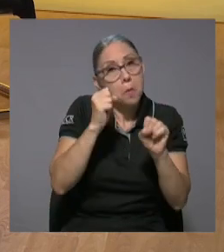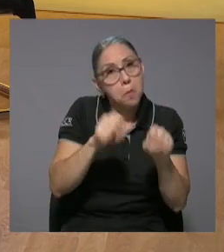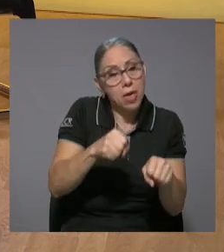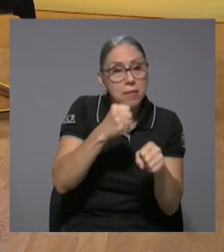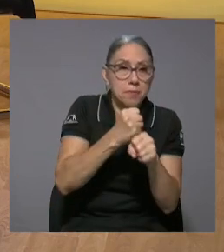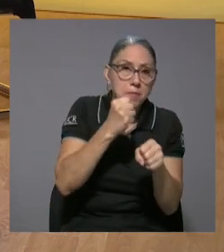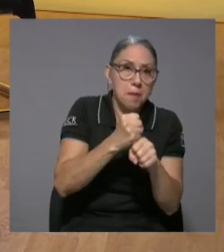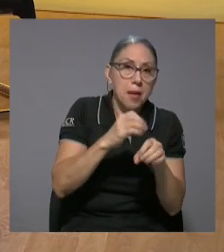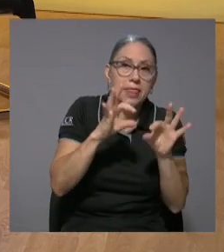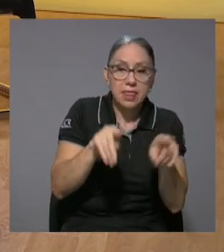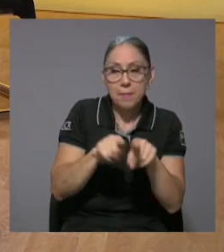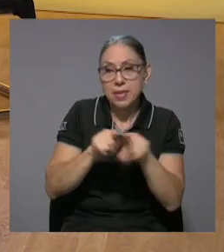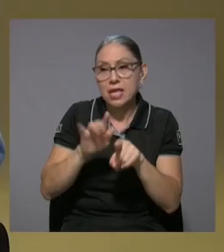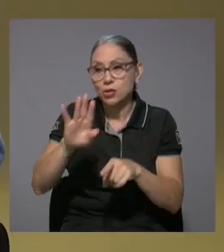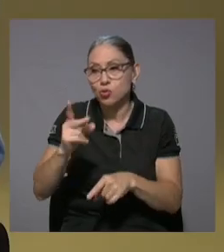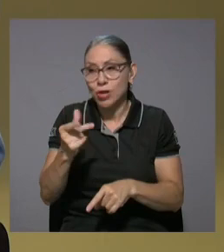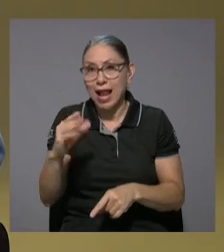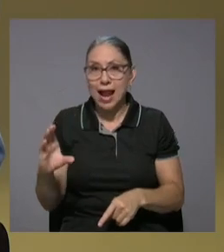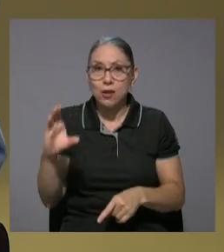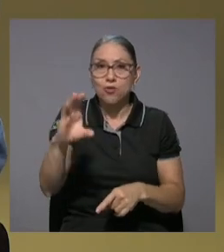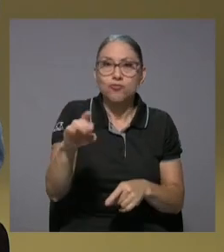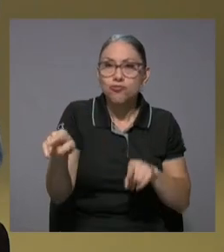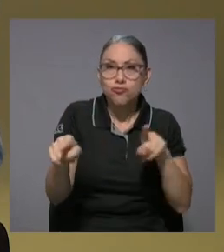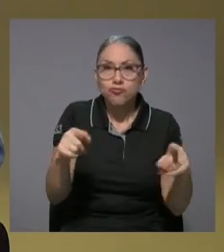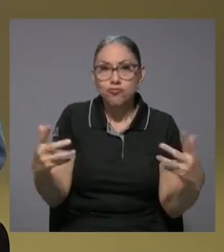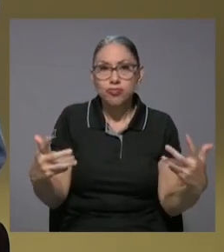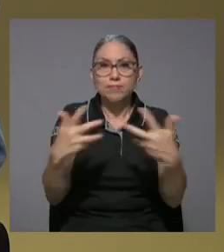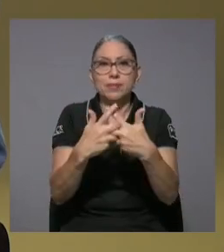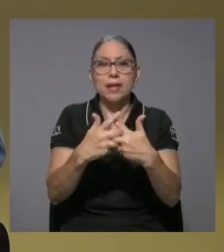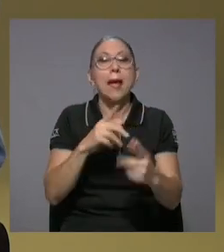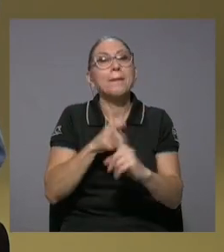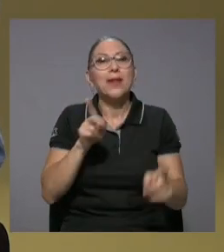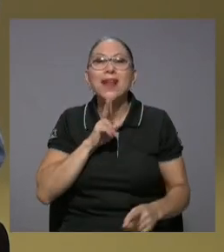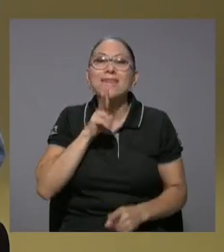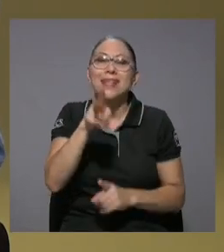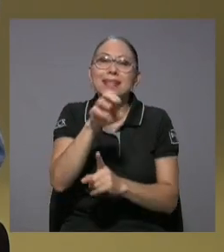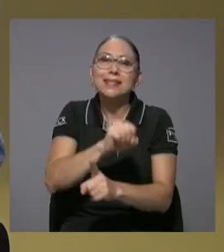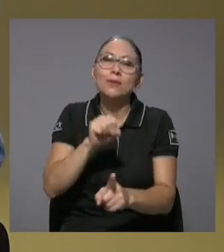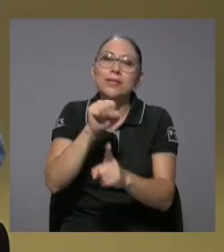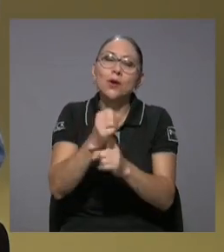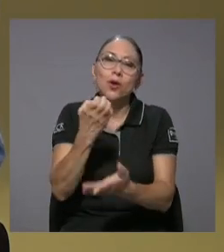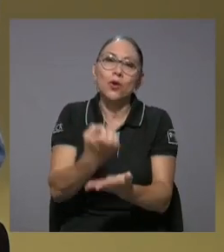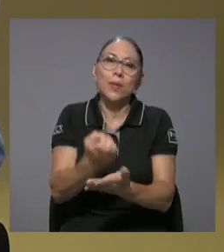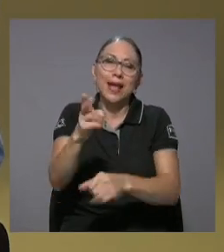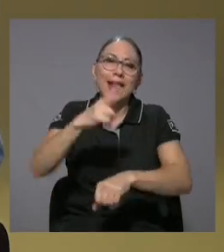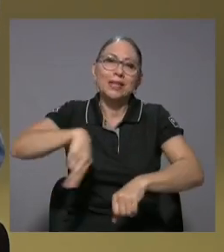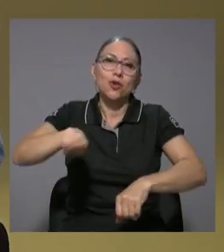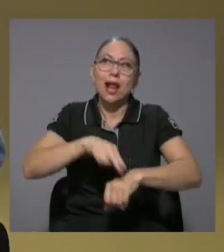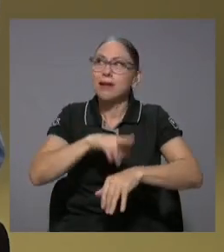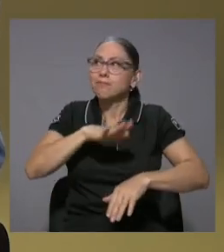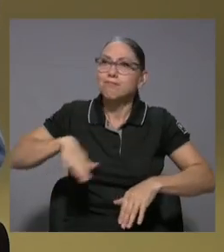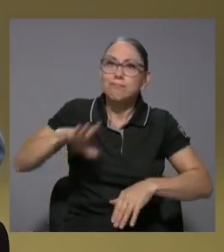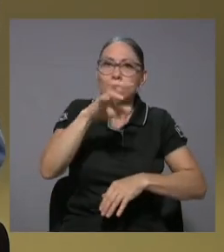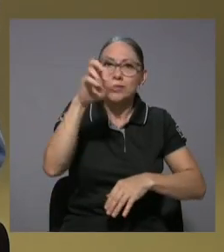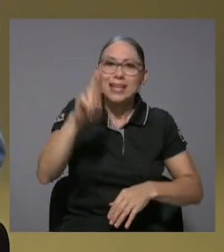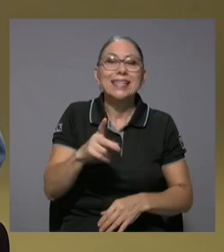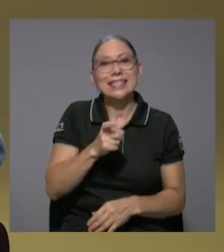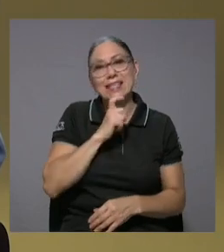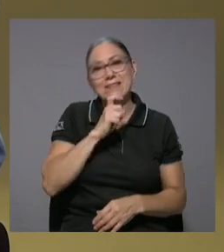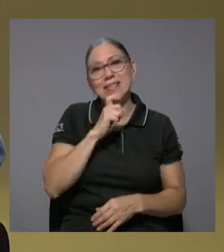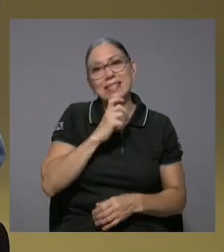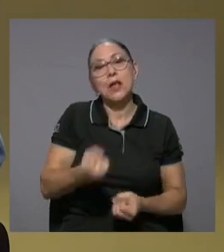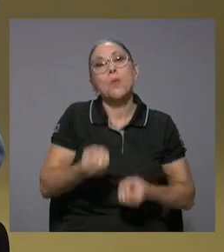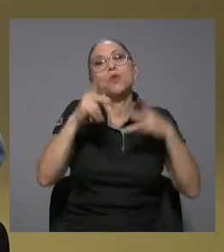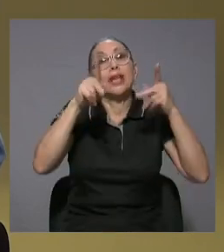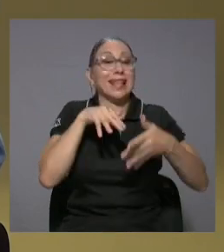que reciben promedios. La verdad es que la situación económica nacional es difícil y entonces mucha gente tiene que interrumpir sus estudios